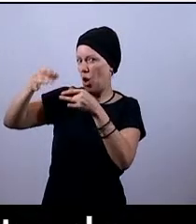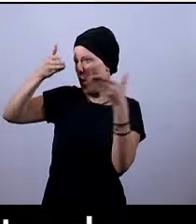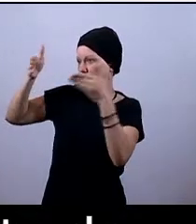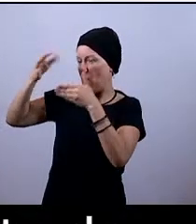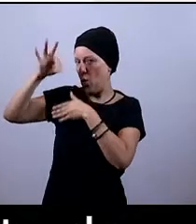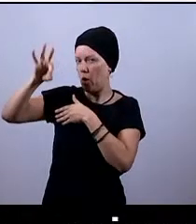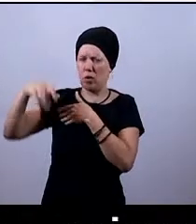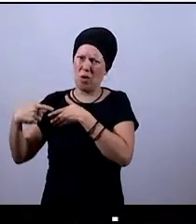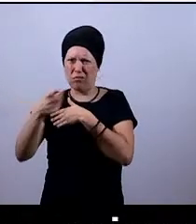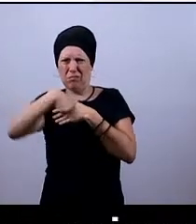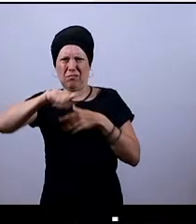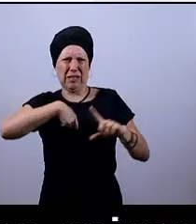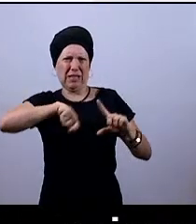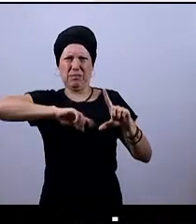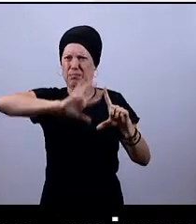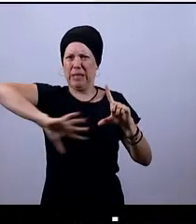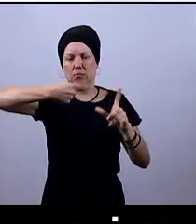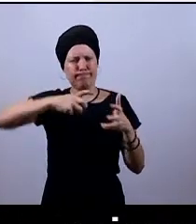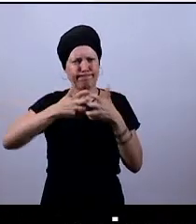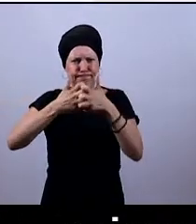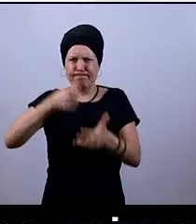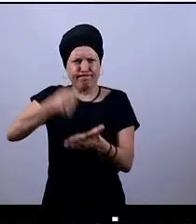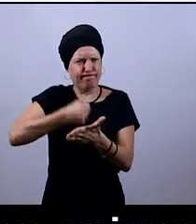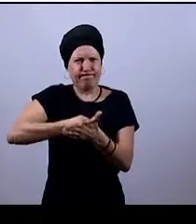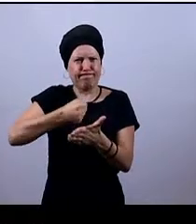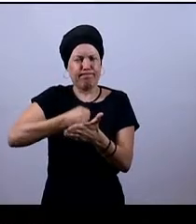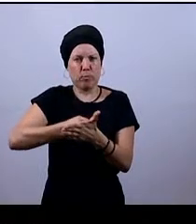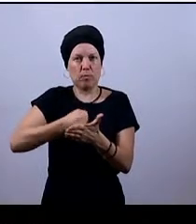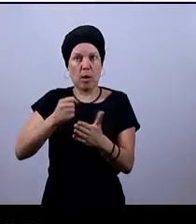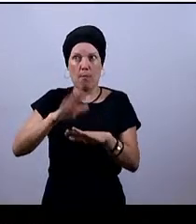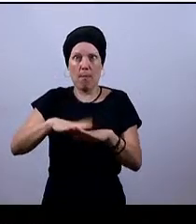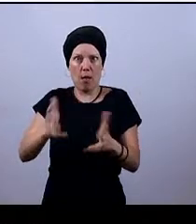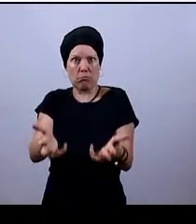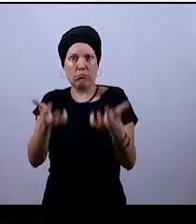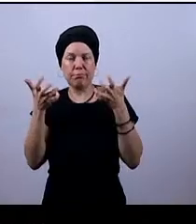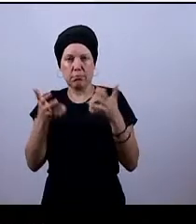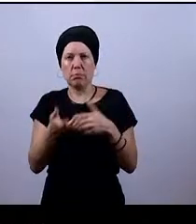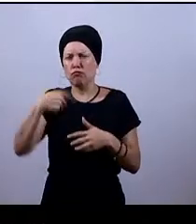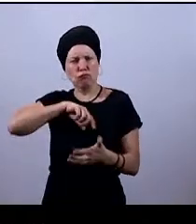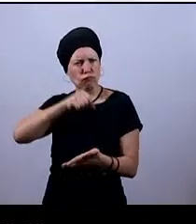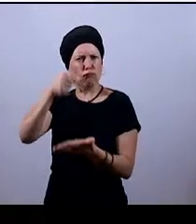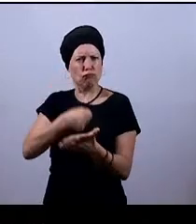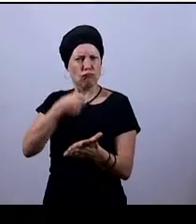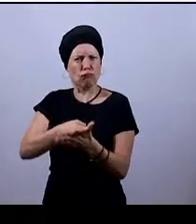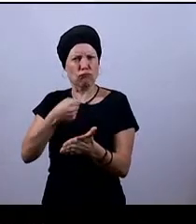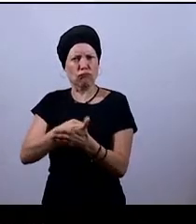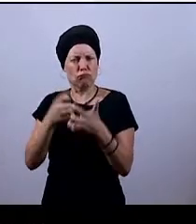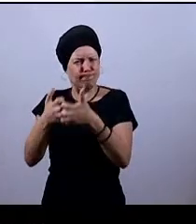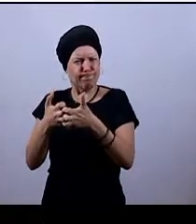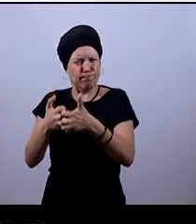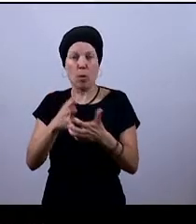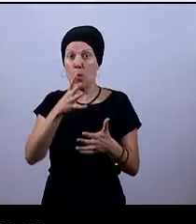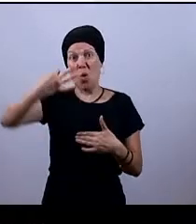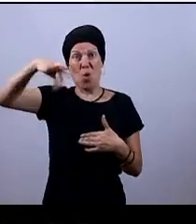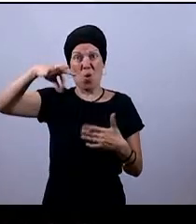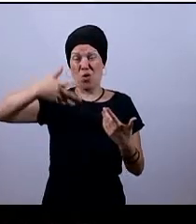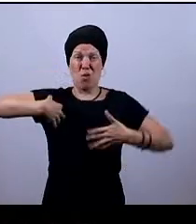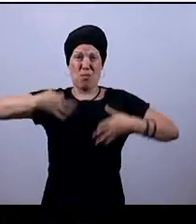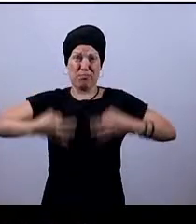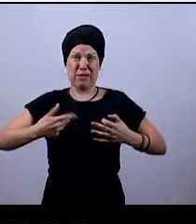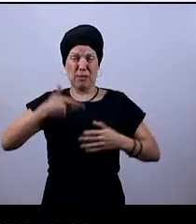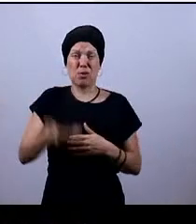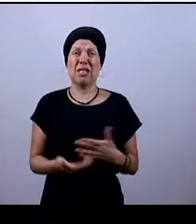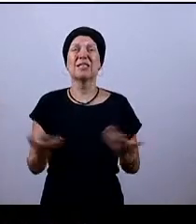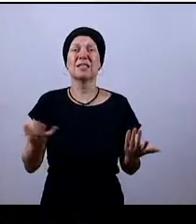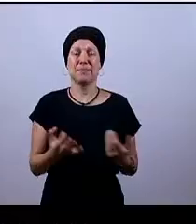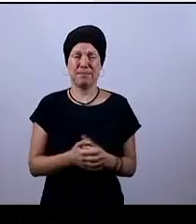región. Nosotros hemos peleado desde el primer momento para que así fuera, seguiremos luchando por ello, porque lo único y verdaderamente